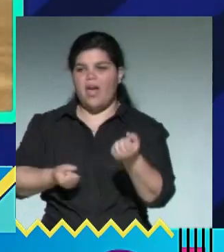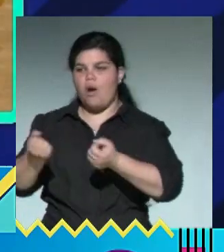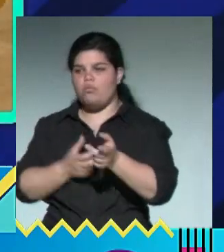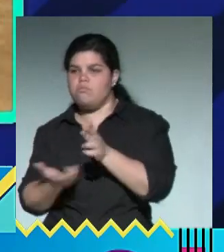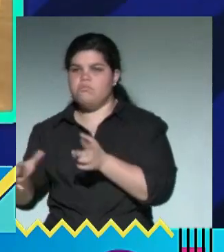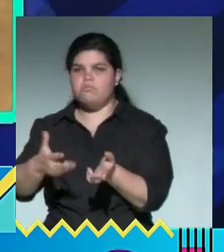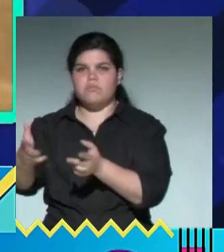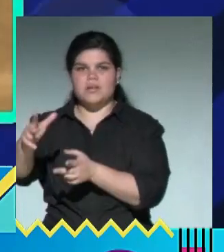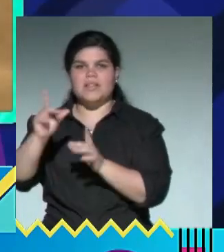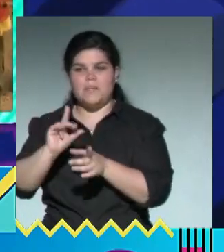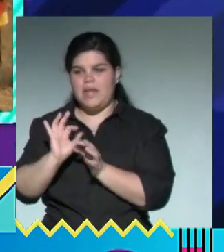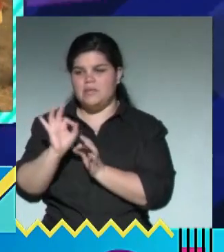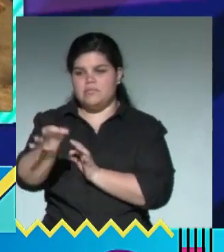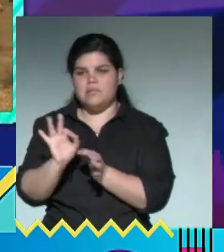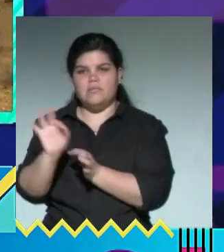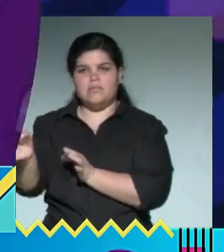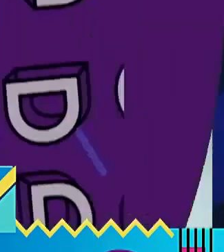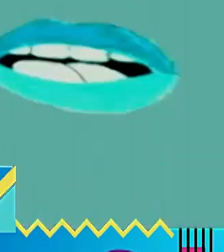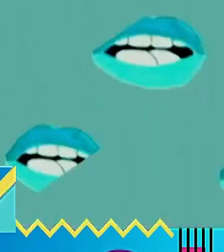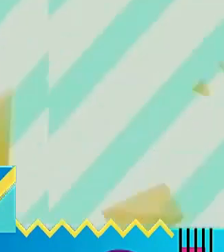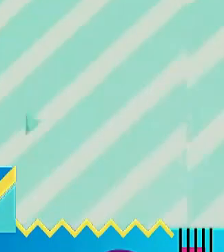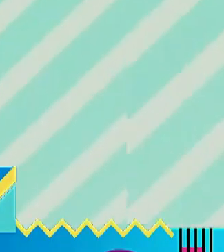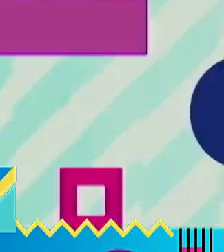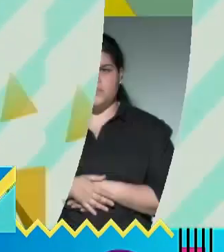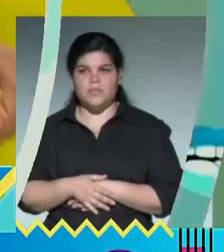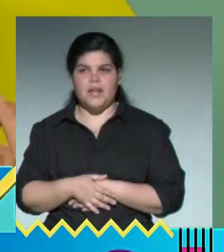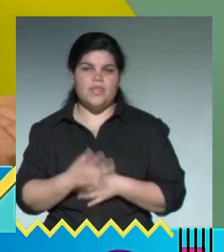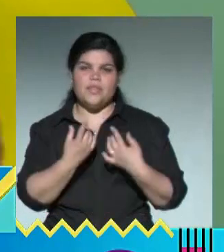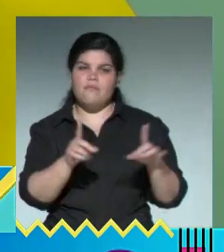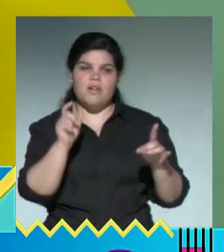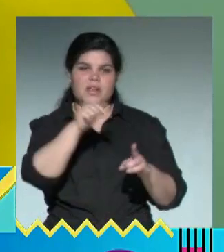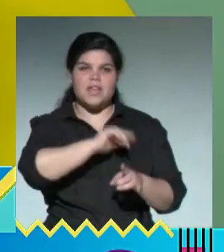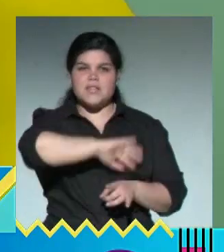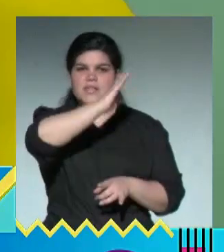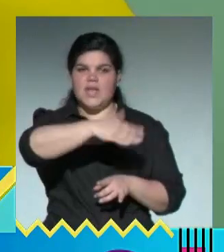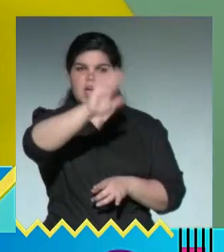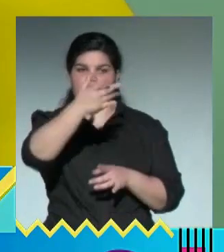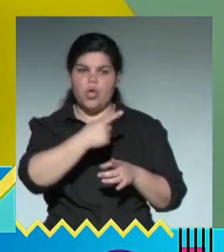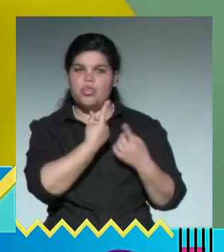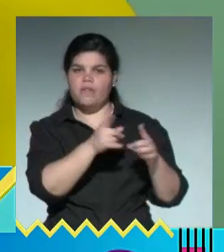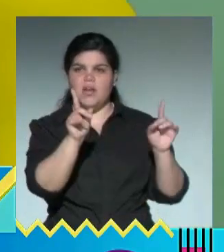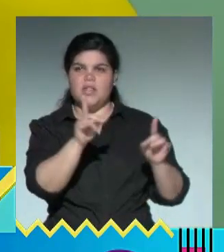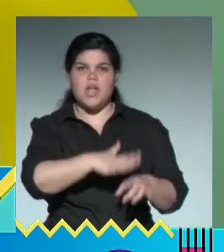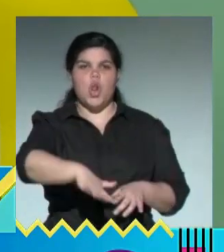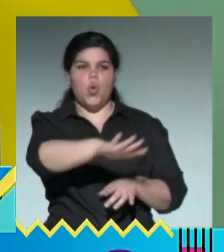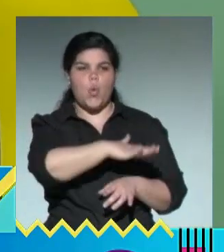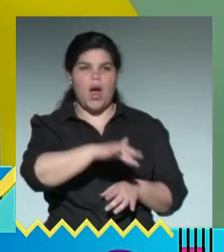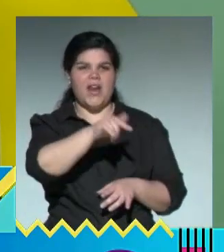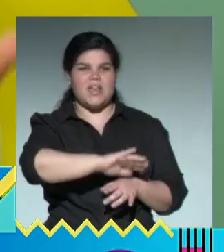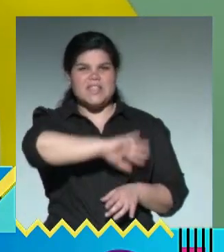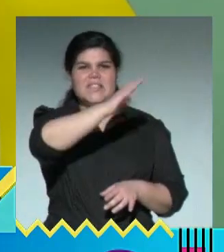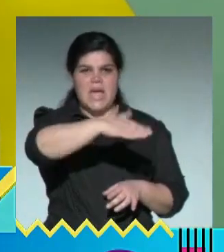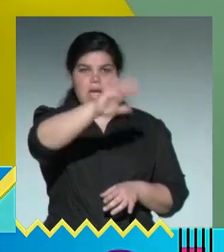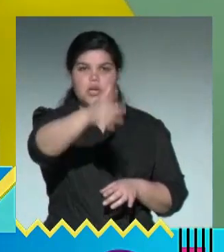también se achican, son mucho más cortas que en un incendio de esta magnitud o en este tipo de terreno donde teníamos